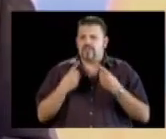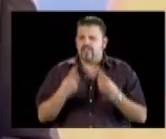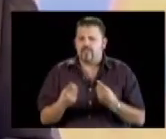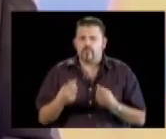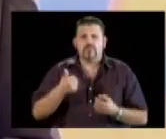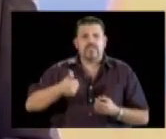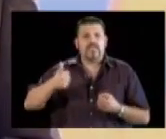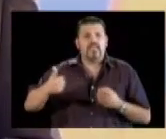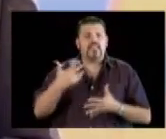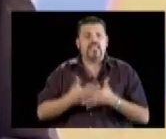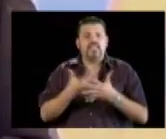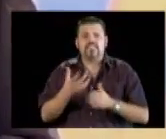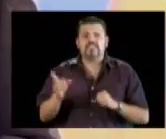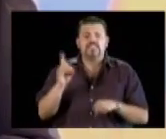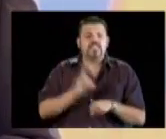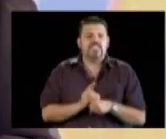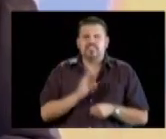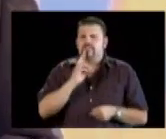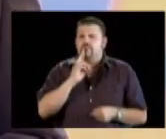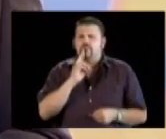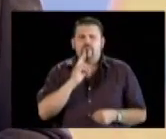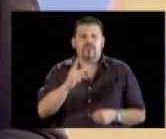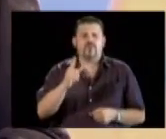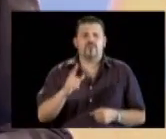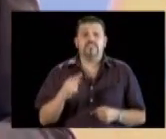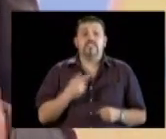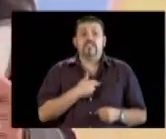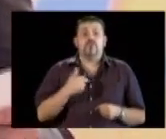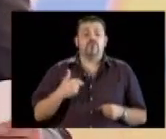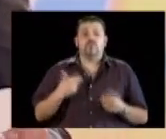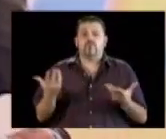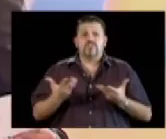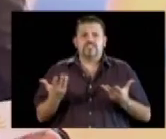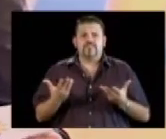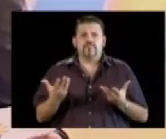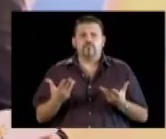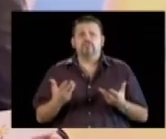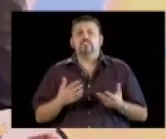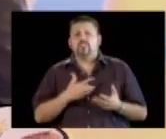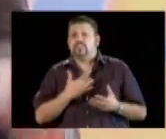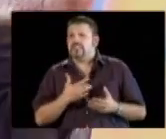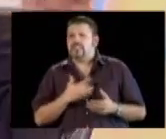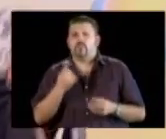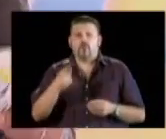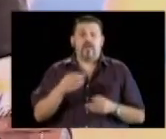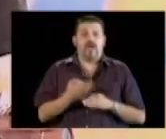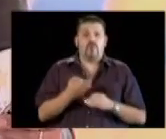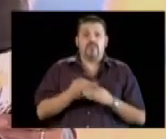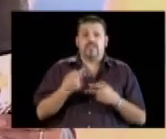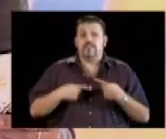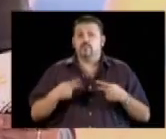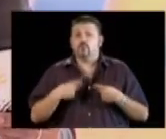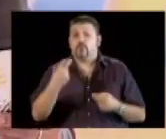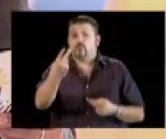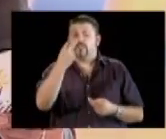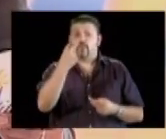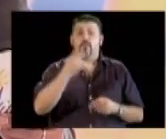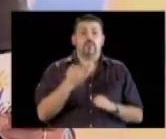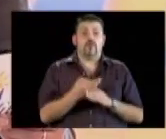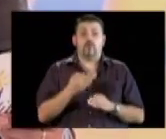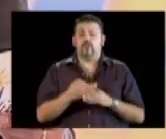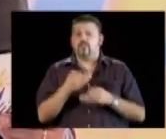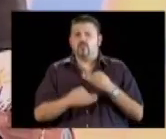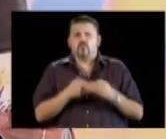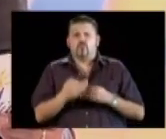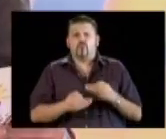que son los bonos de novato, a los mejores distribuidores novatos, y otros bonos como los que, bueno, mencioné en este momento, que nos están viendo. Gaudencio